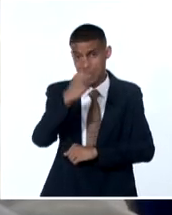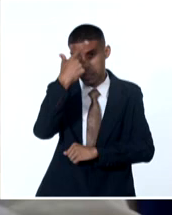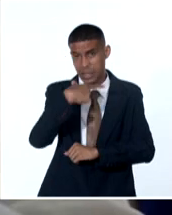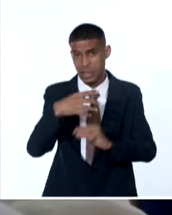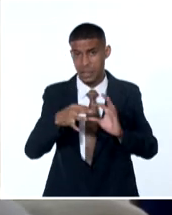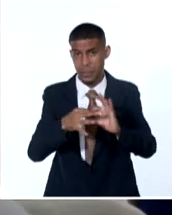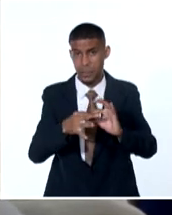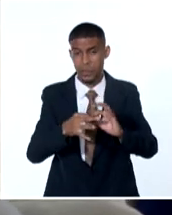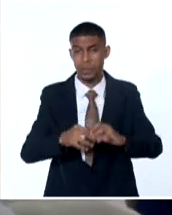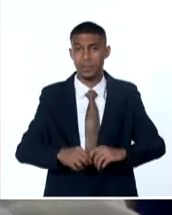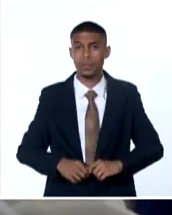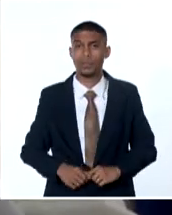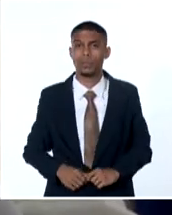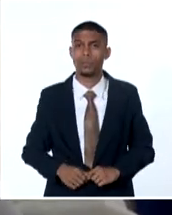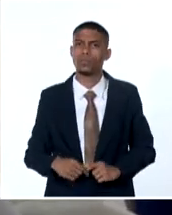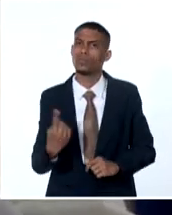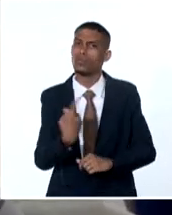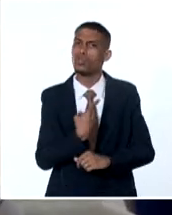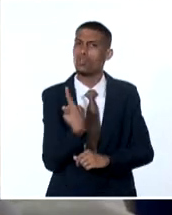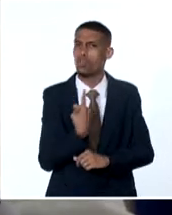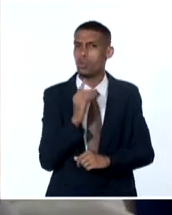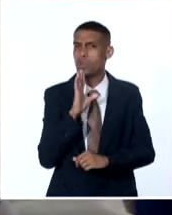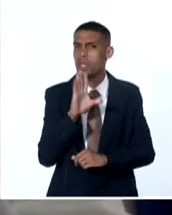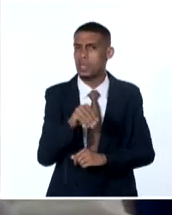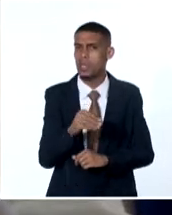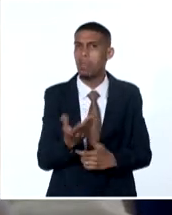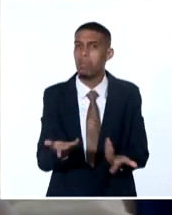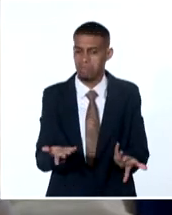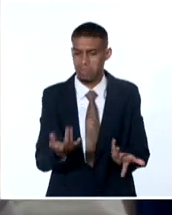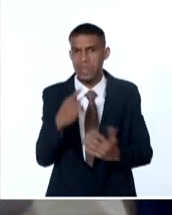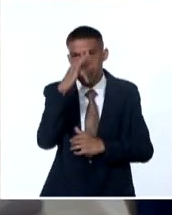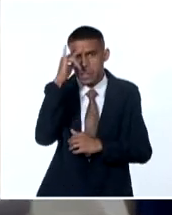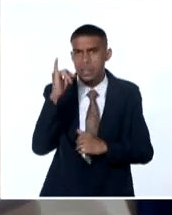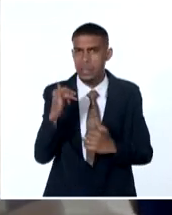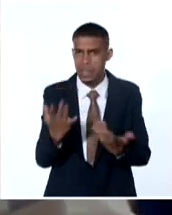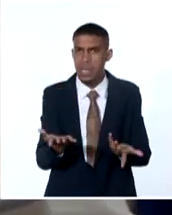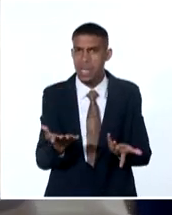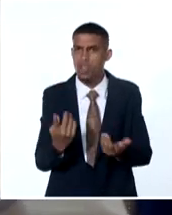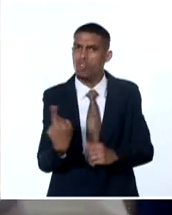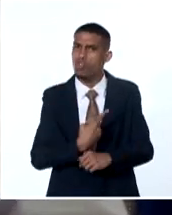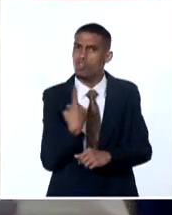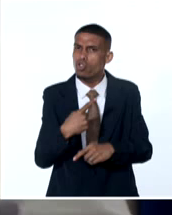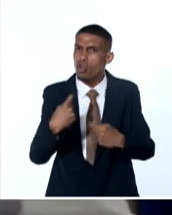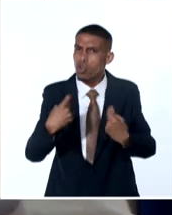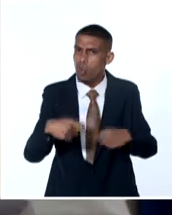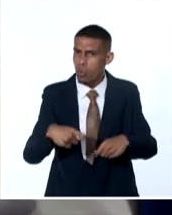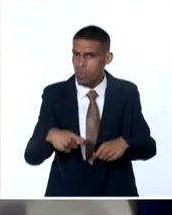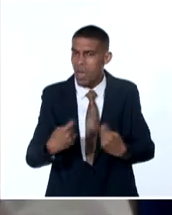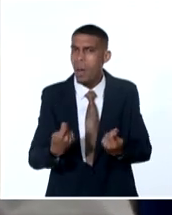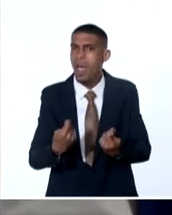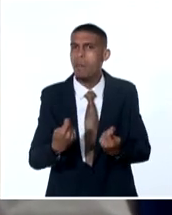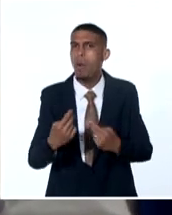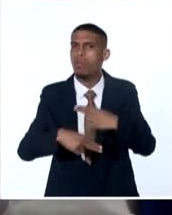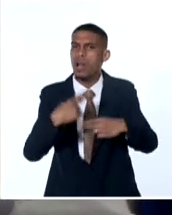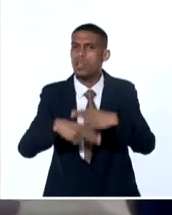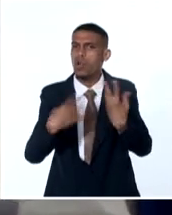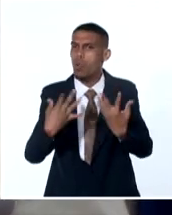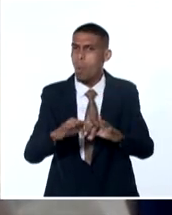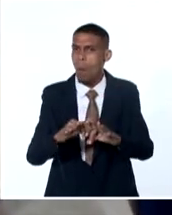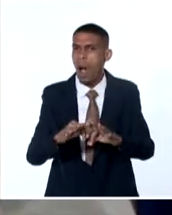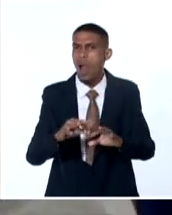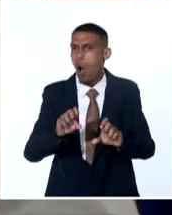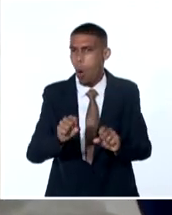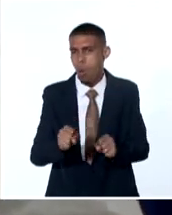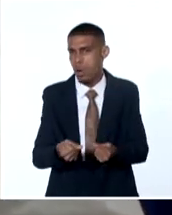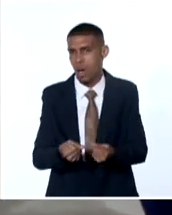de agosto, le decíamos que debíamos hacerlo con disímiles actividades, pero que esta